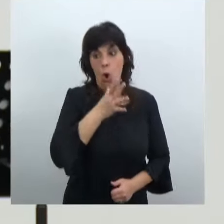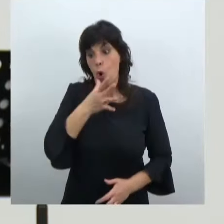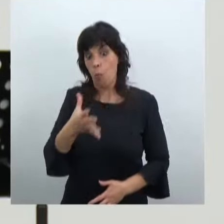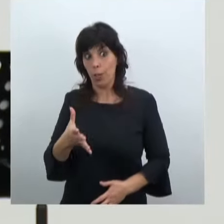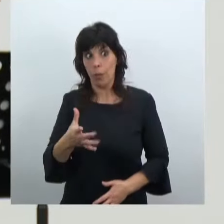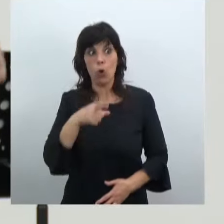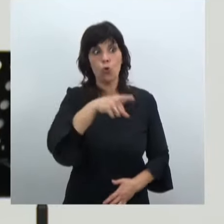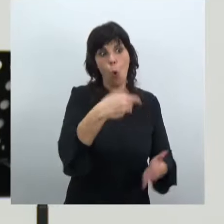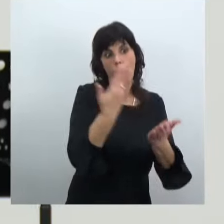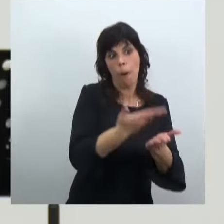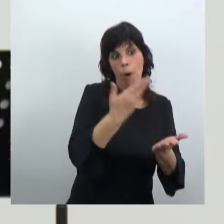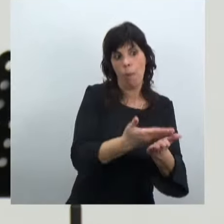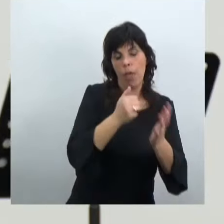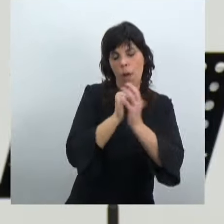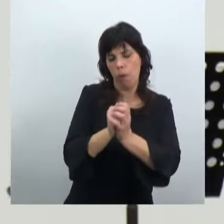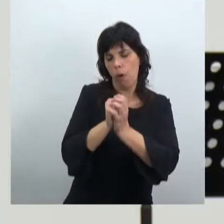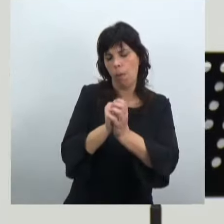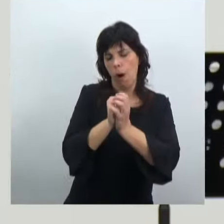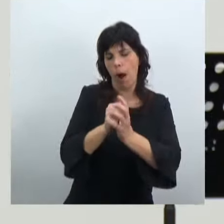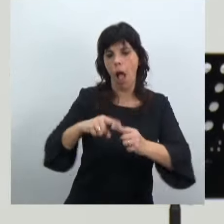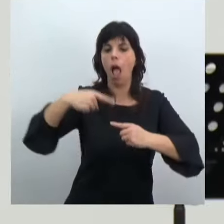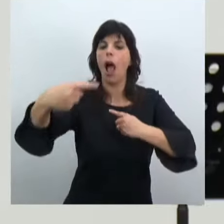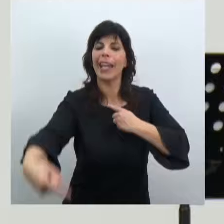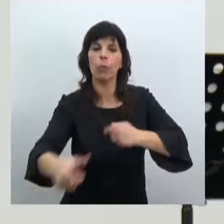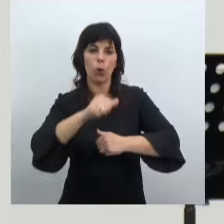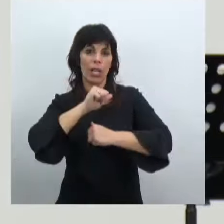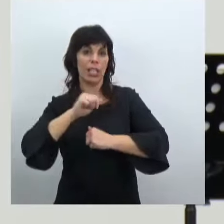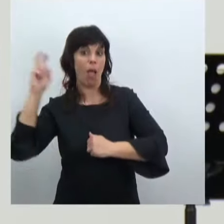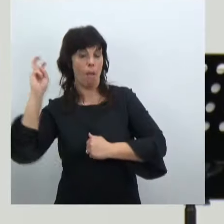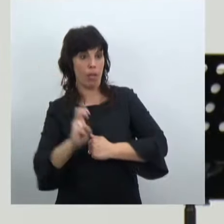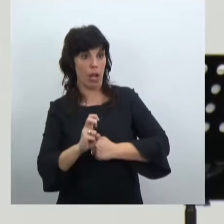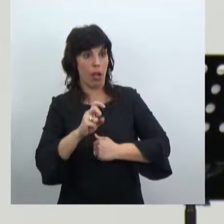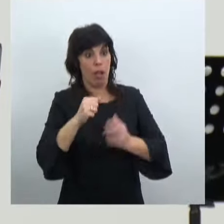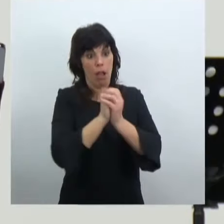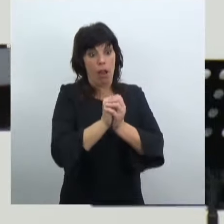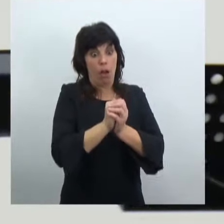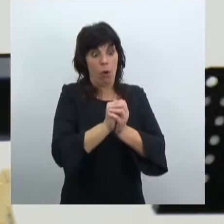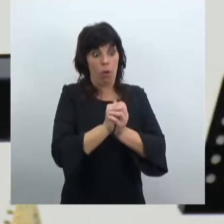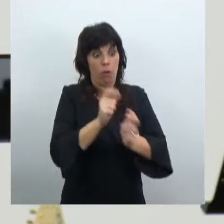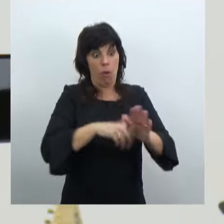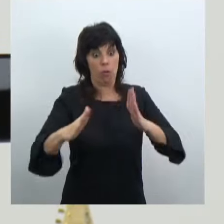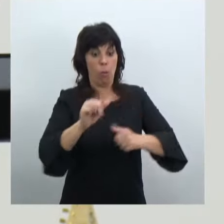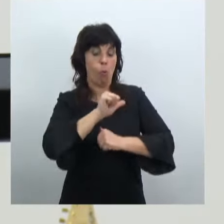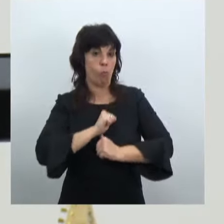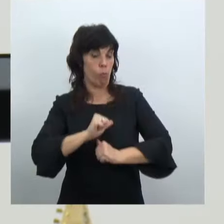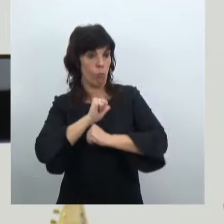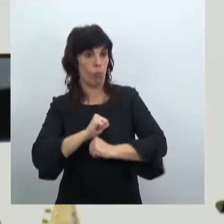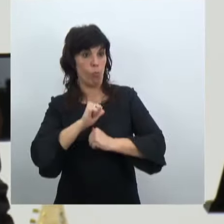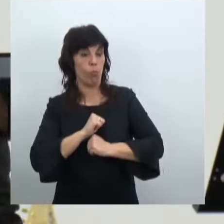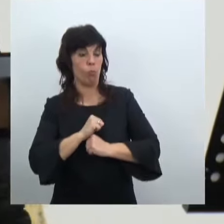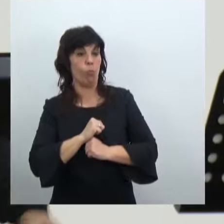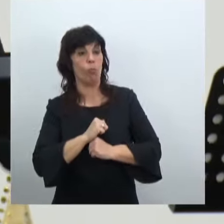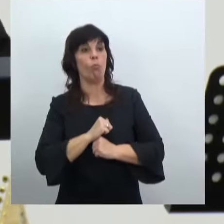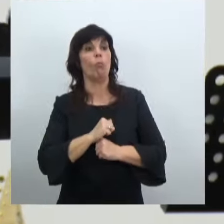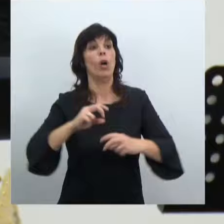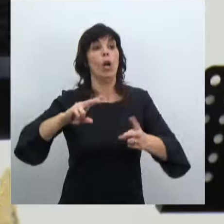vendrá. En la oración hay que esperar. En Mateo 17:20 nos enseñó que